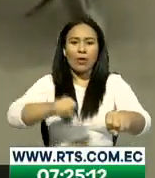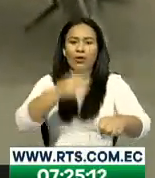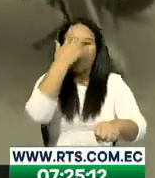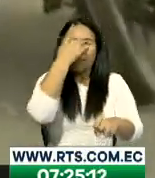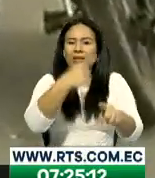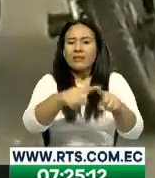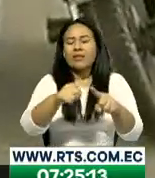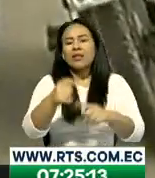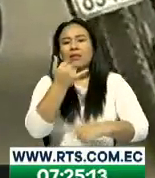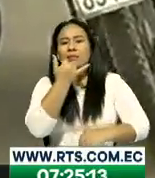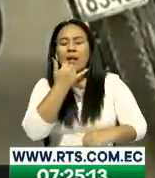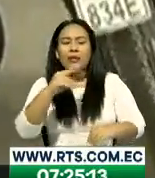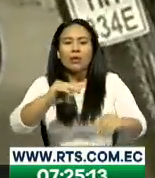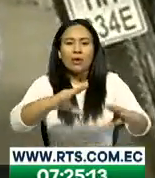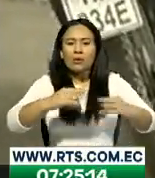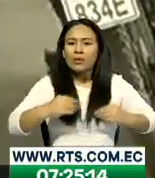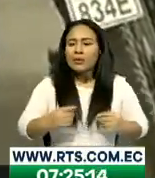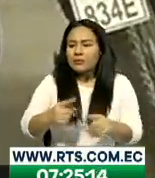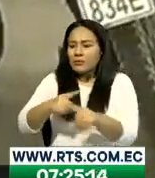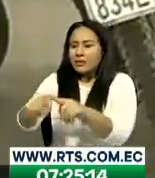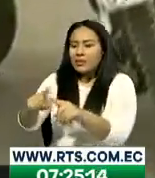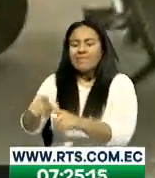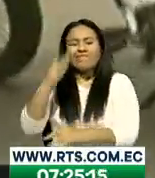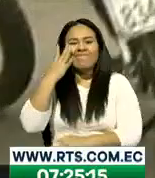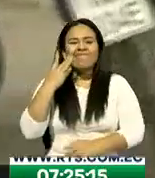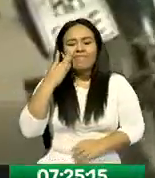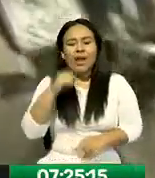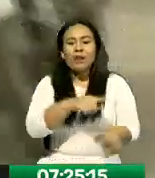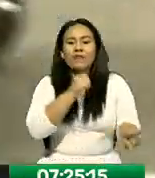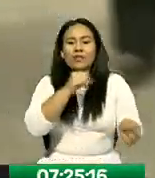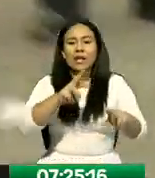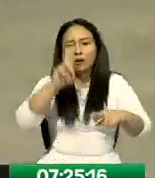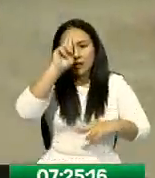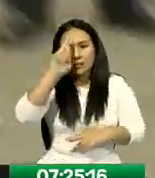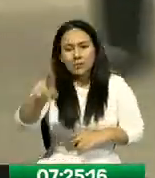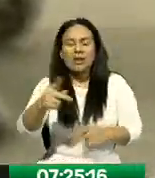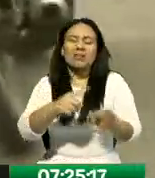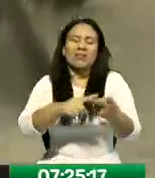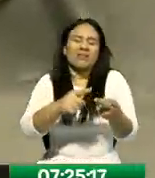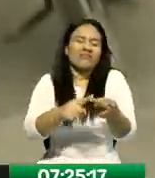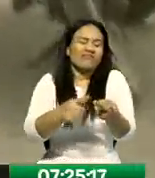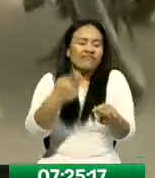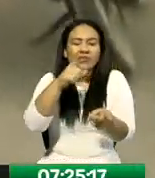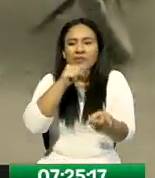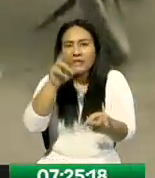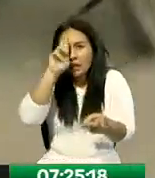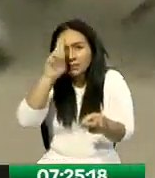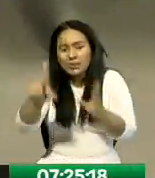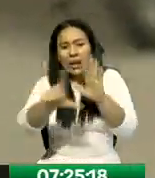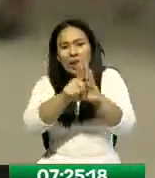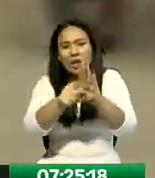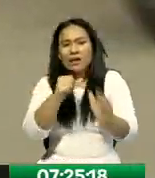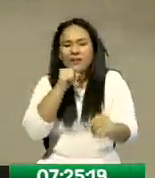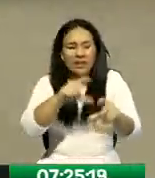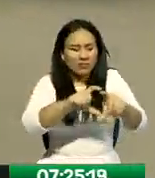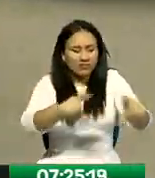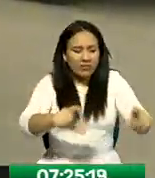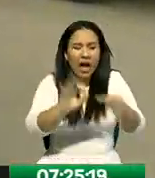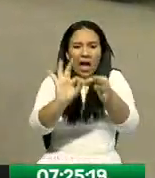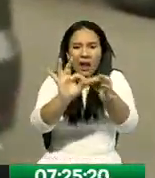diferentes contravenciones, por diferentes anomalías. Observamos cómo un piquete de agentes de